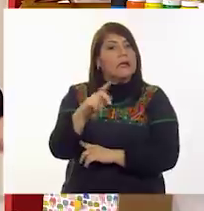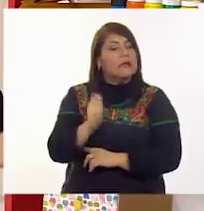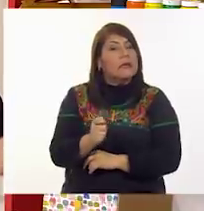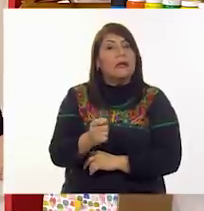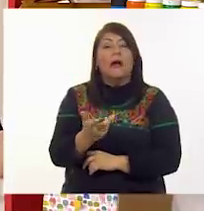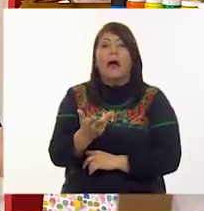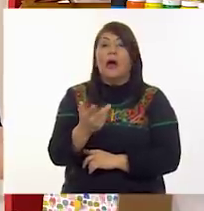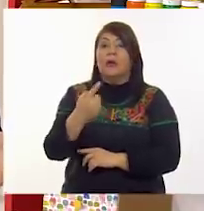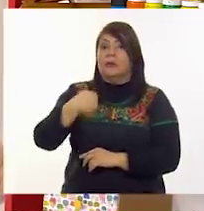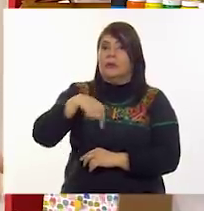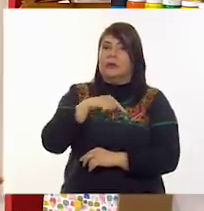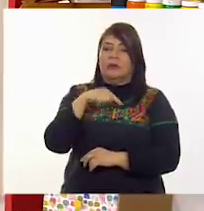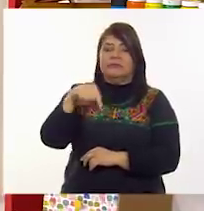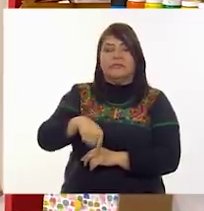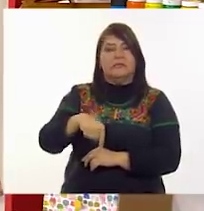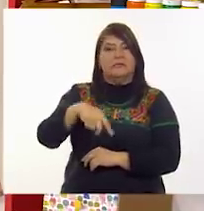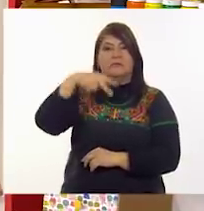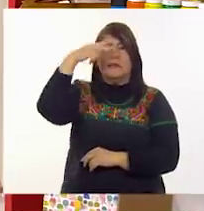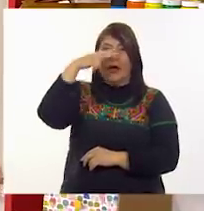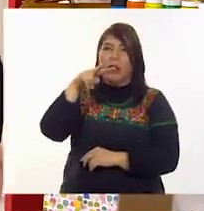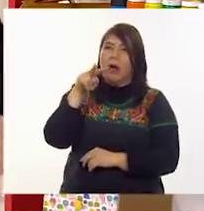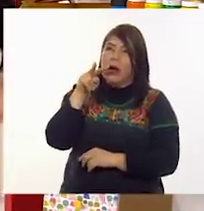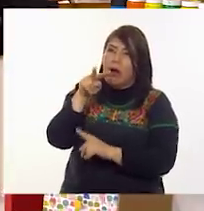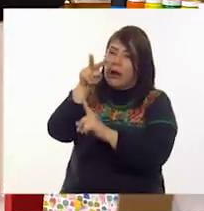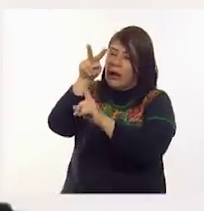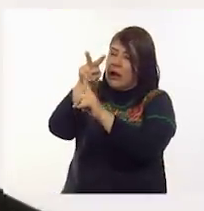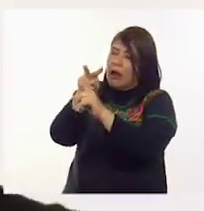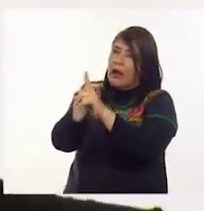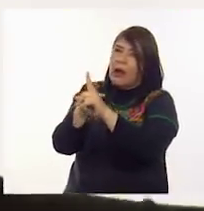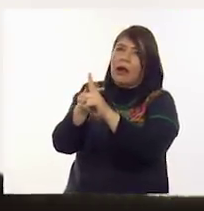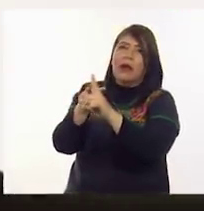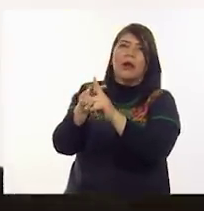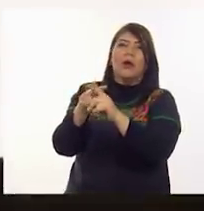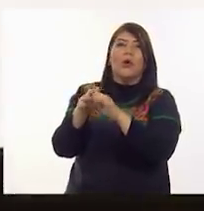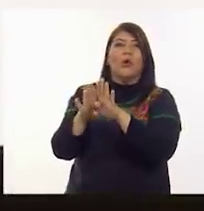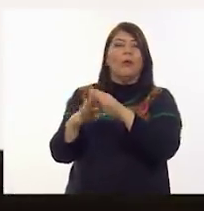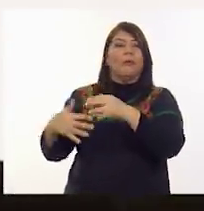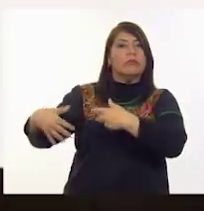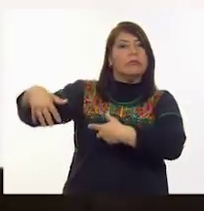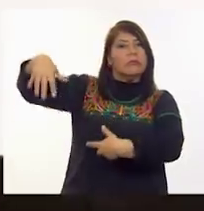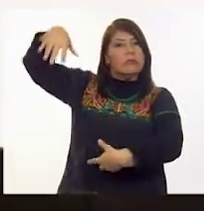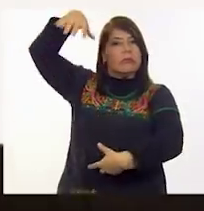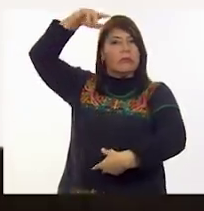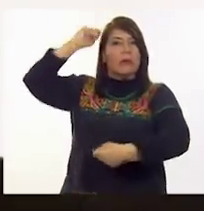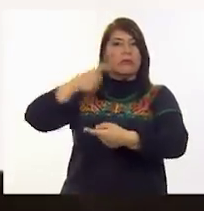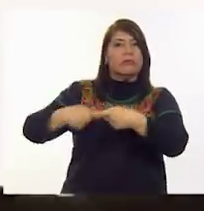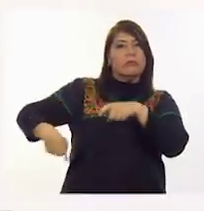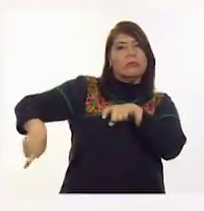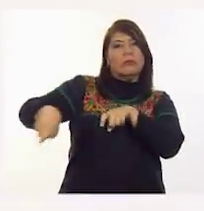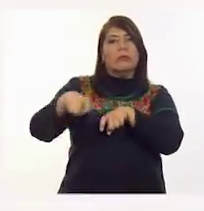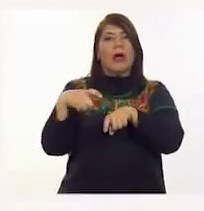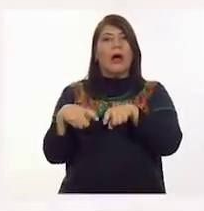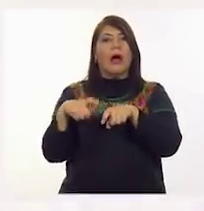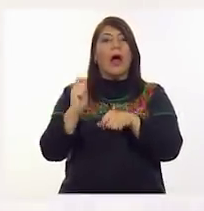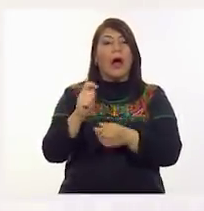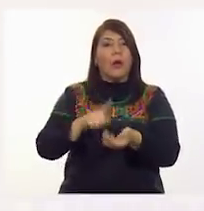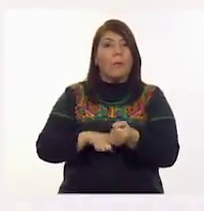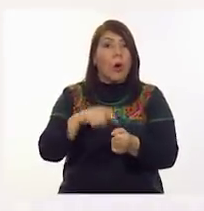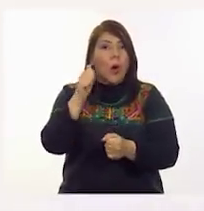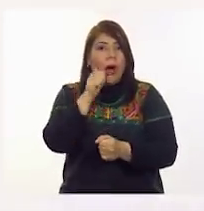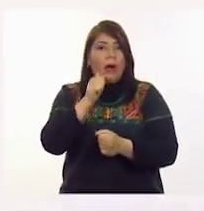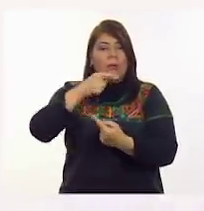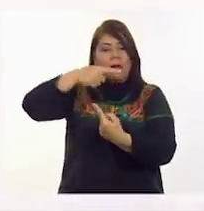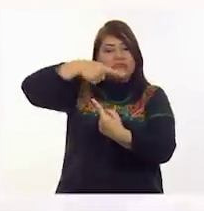nosotros desde México, la vemos cómo extiende sus brazos y piernas, cómo hace